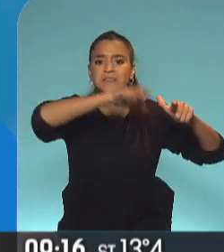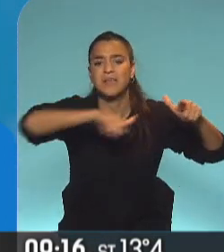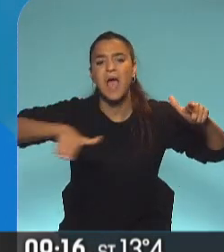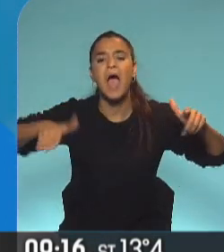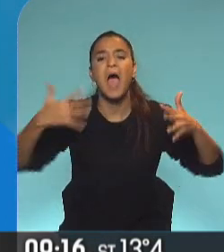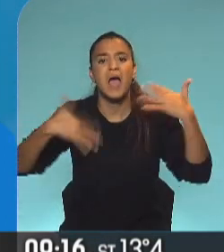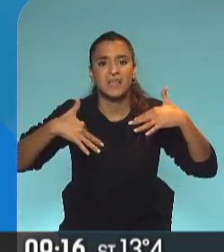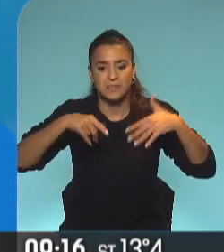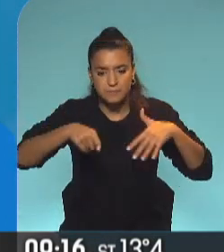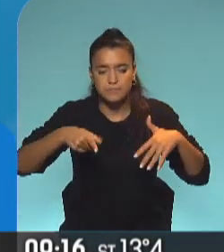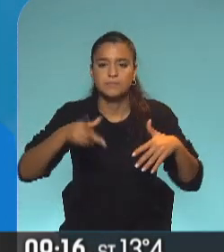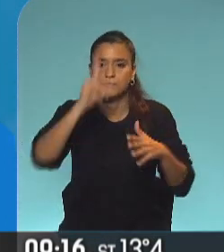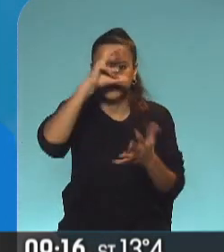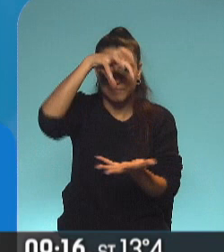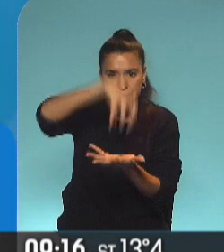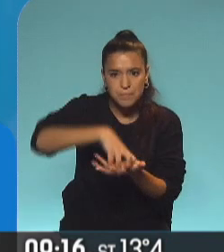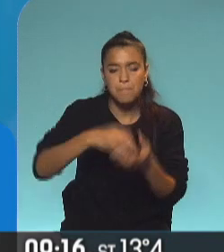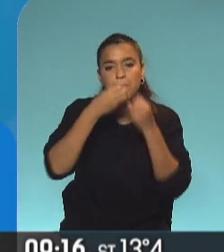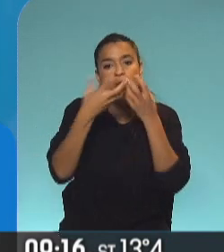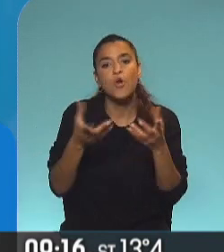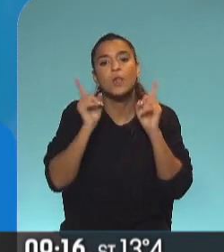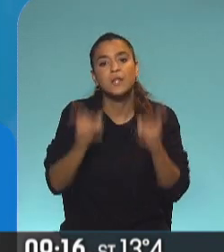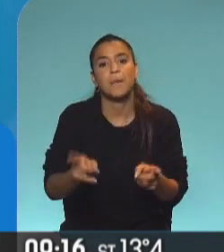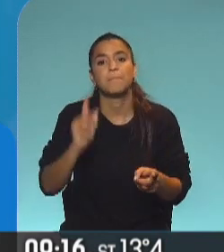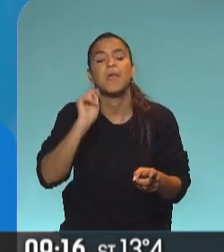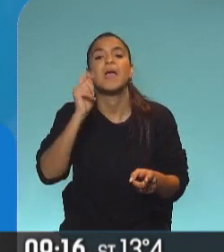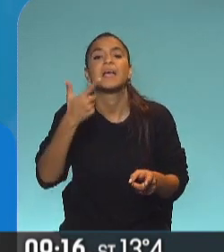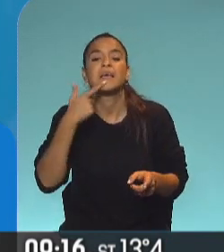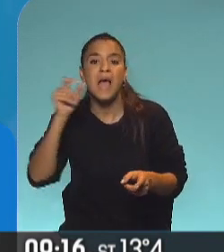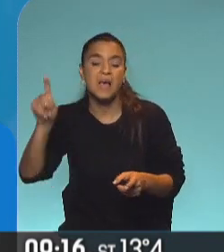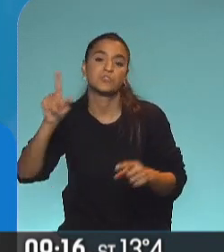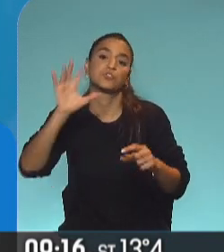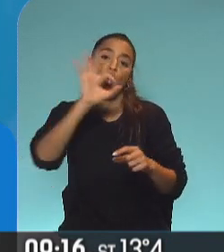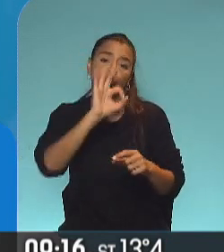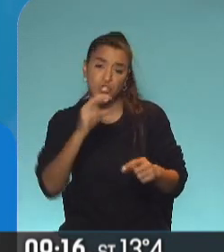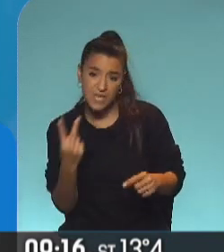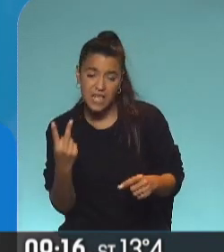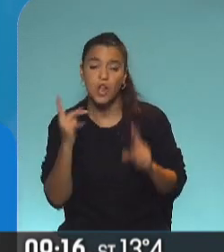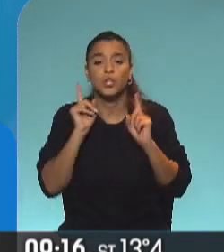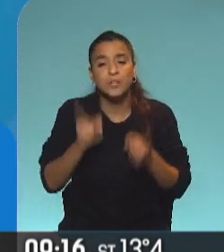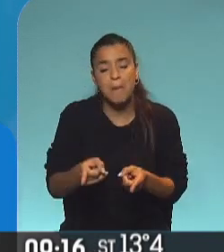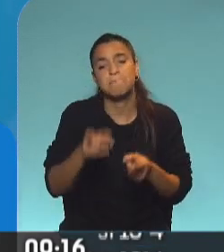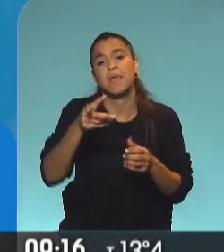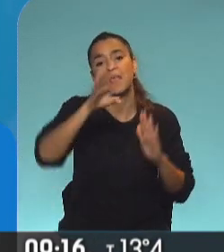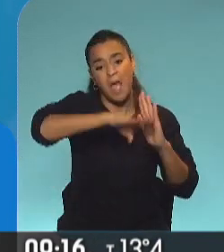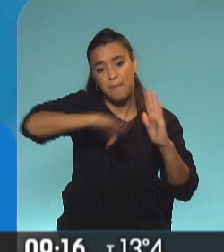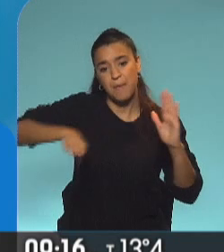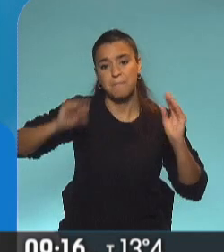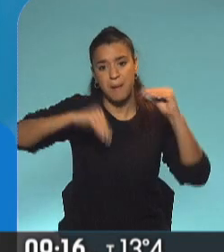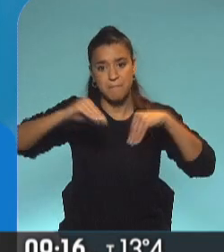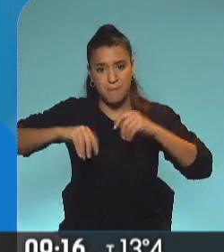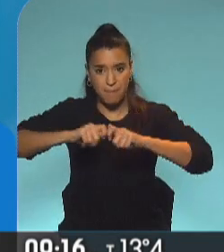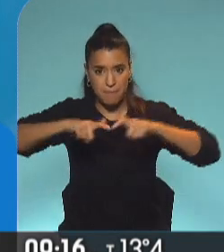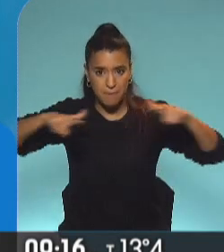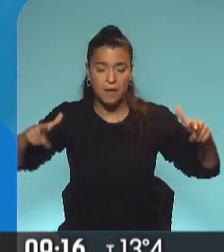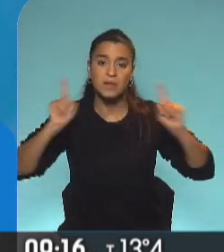atención hospitalaria, mejorar las redes de gases medicinales, de oxígenos, incrementar la disponibilidad de camas y mejorar los